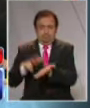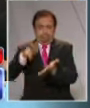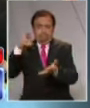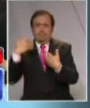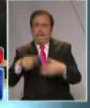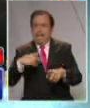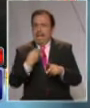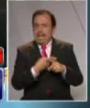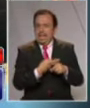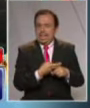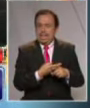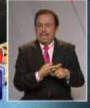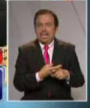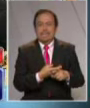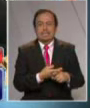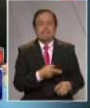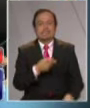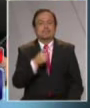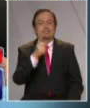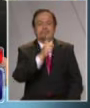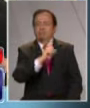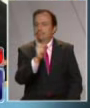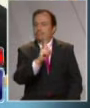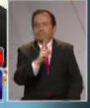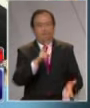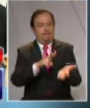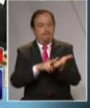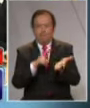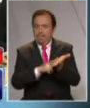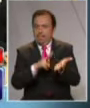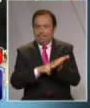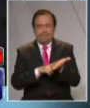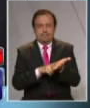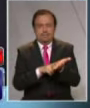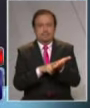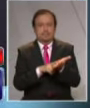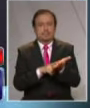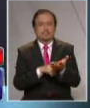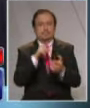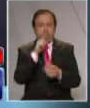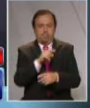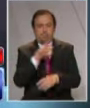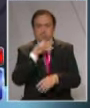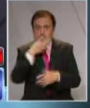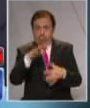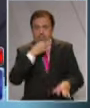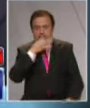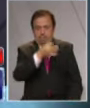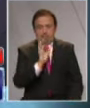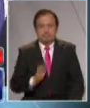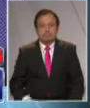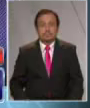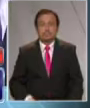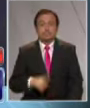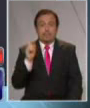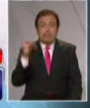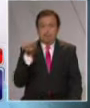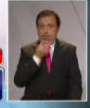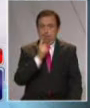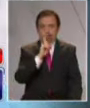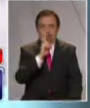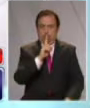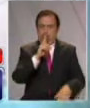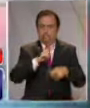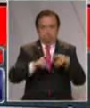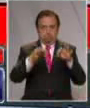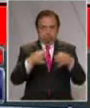arriendo, lo cual no es efectivo en los términos como lo planteaban. Usted dice entonces que no es correcto lo